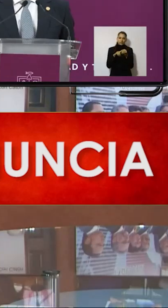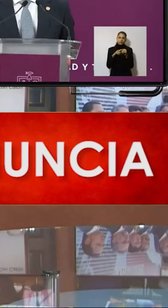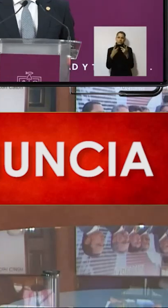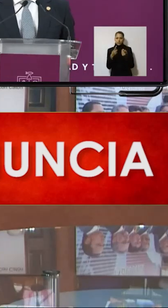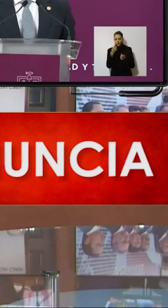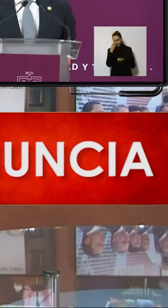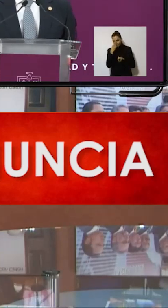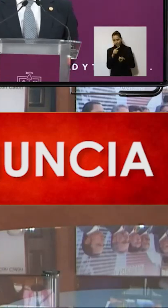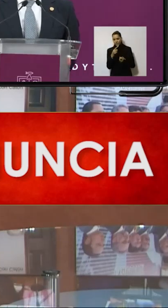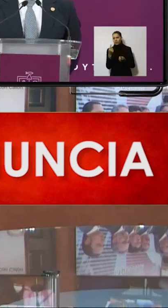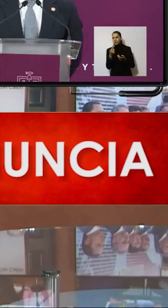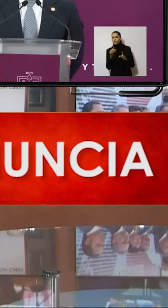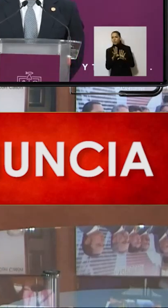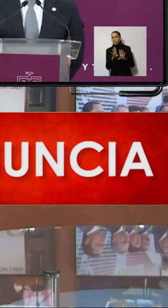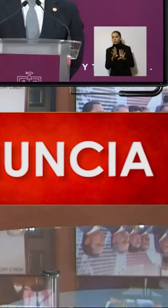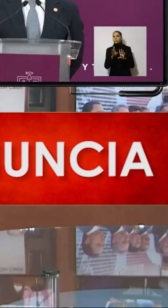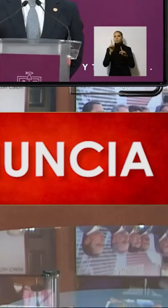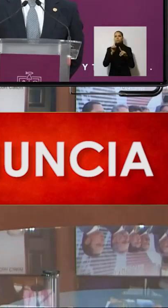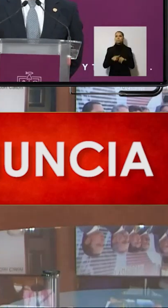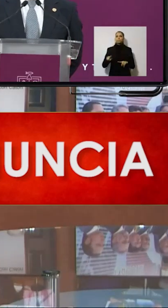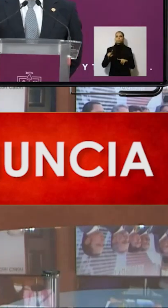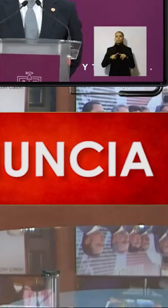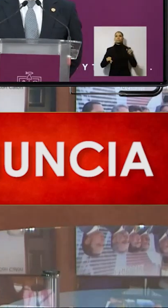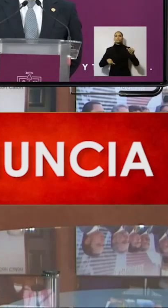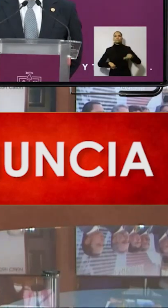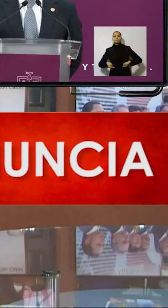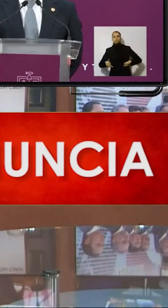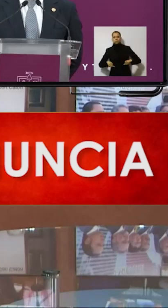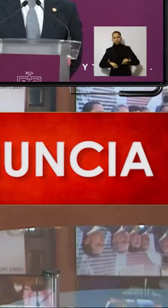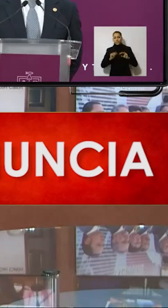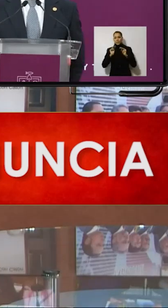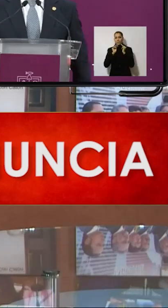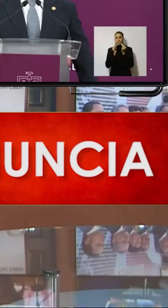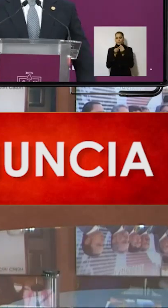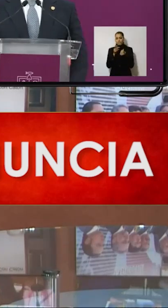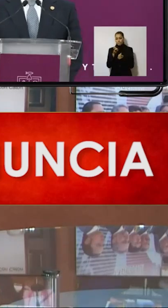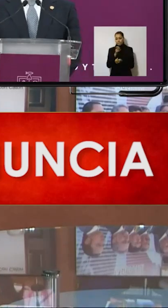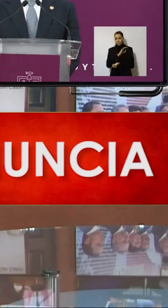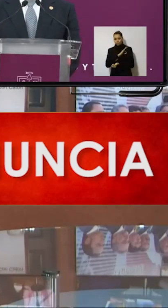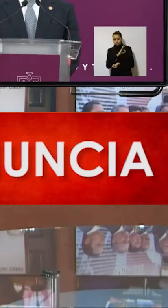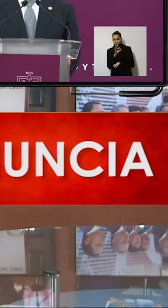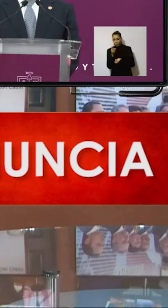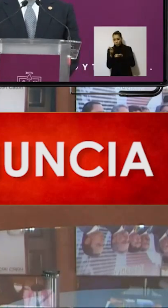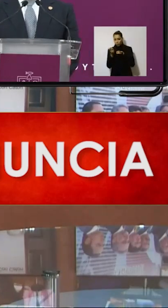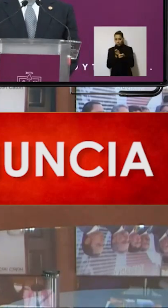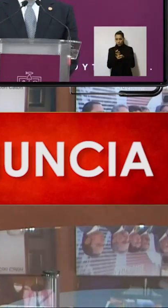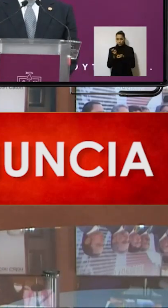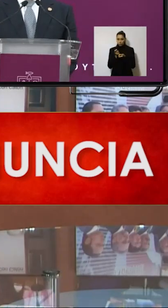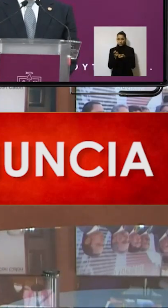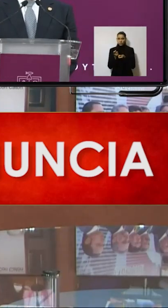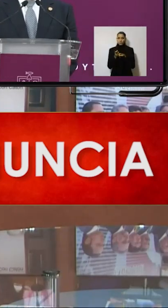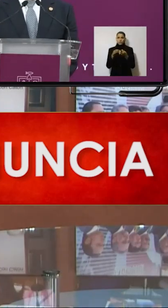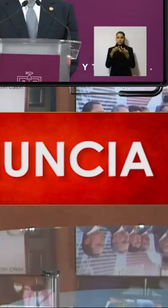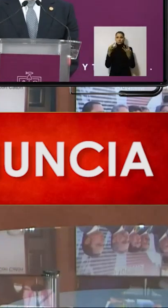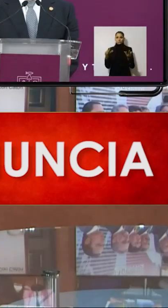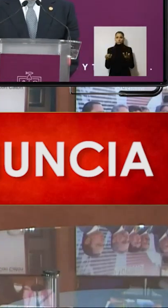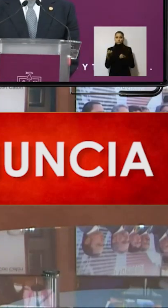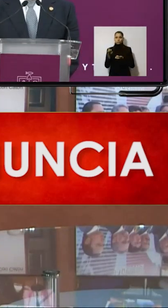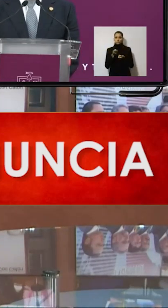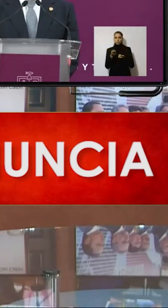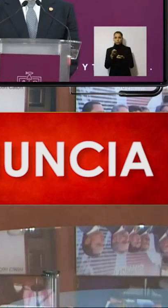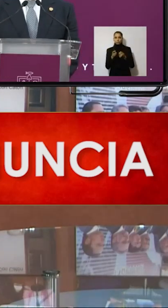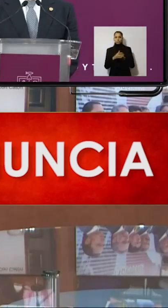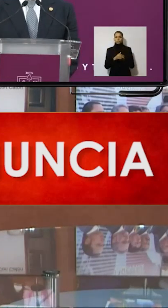para denunciar en línea. Y también a través de redes sociales están las cuentas institucionales de la